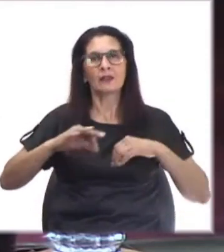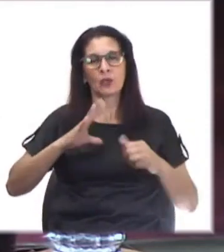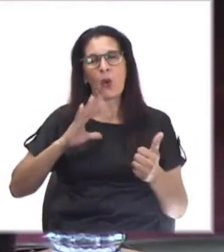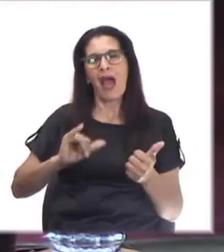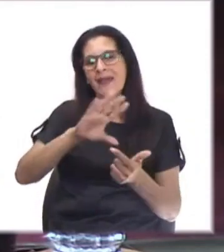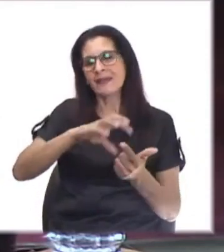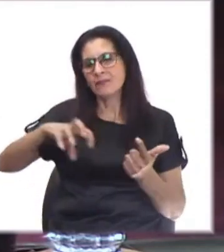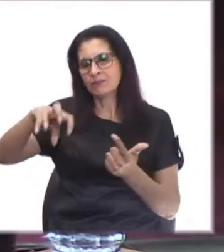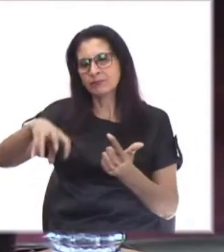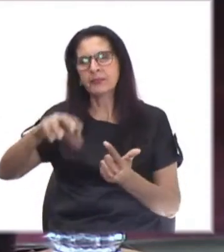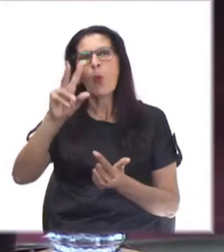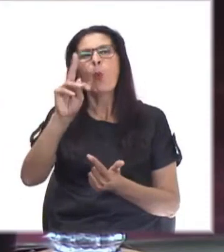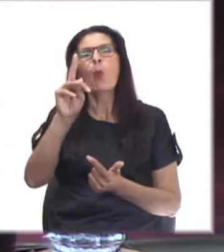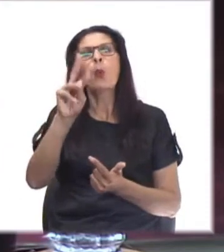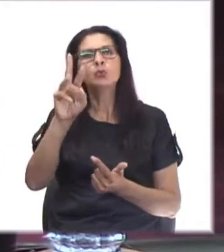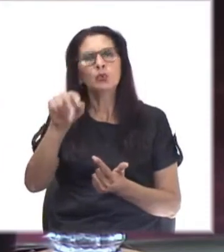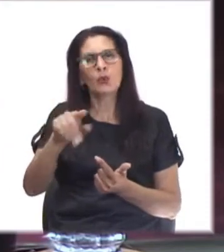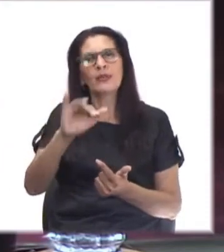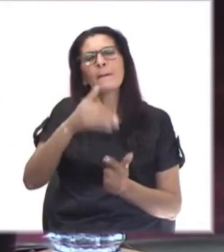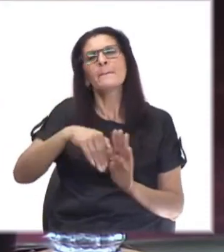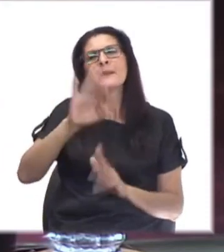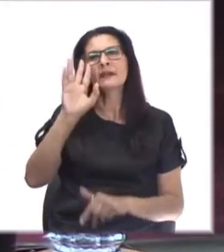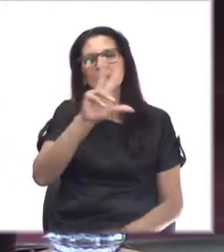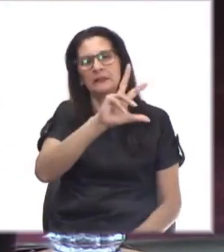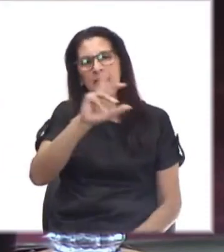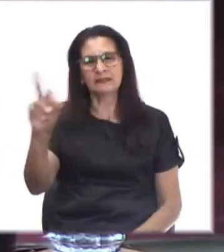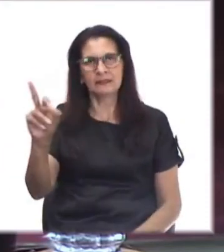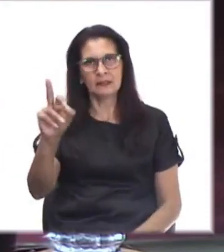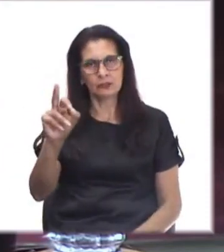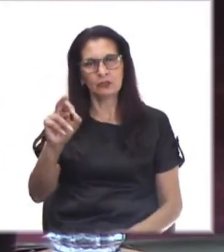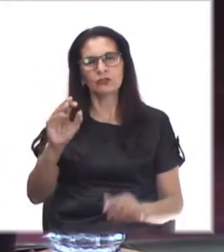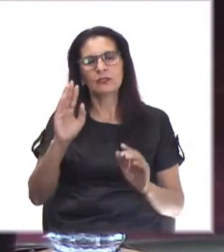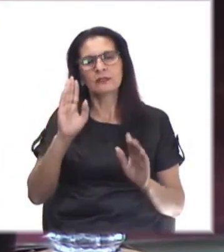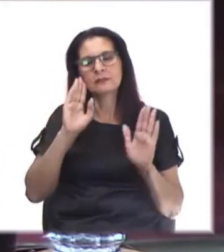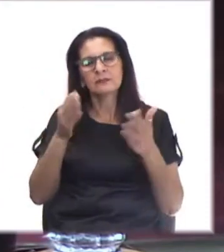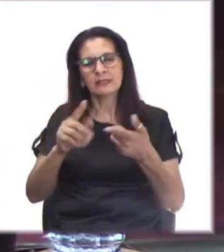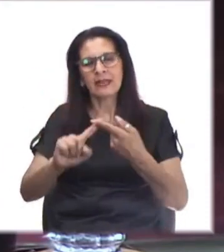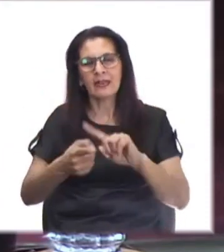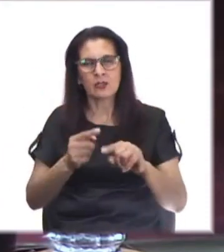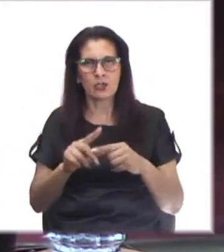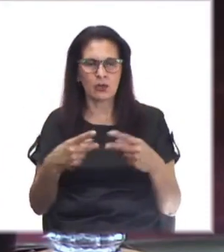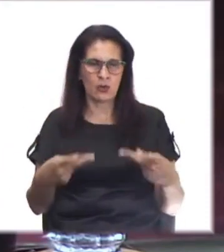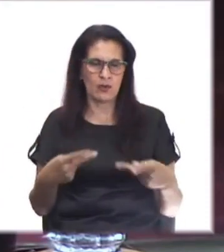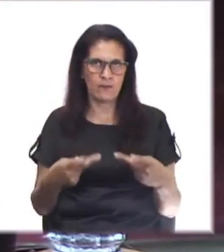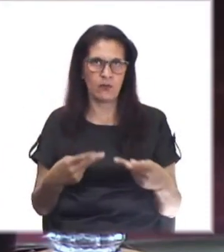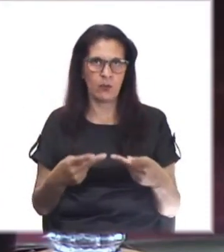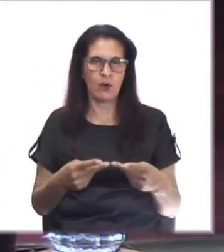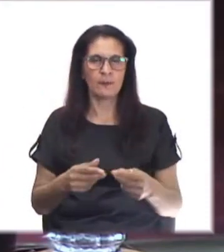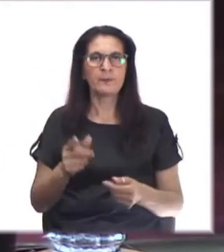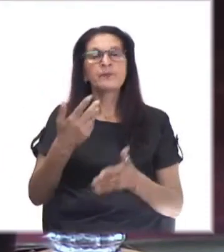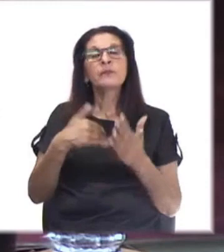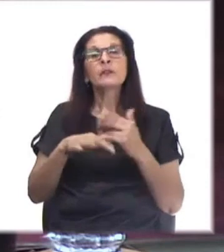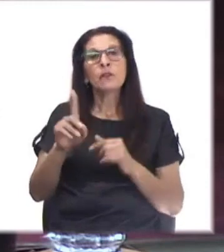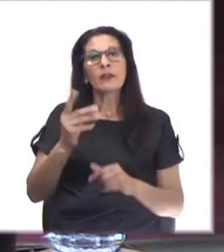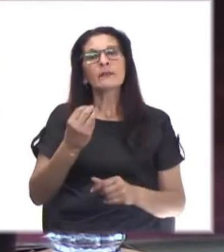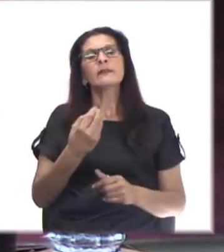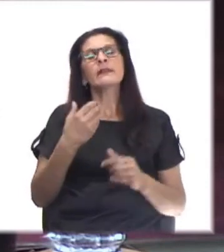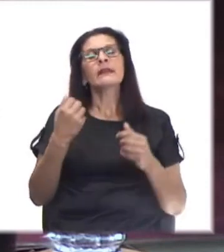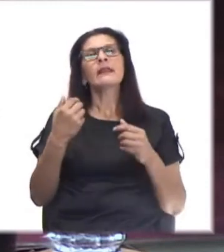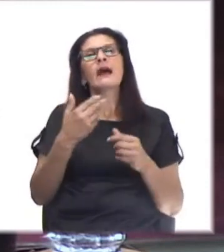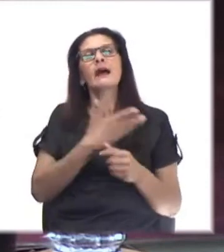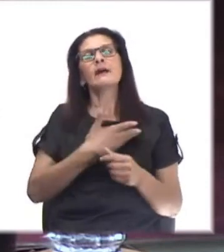hay más de 300 niños del barrio vinculados con el fútbol. Vázquez fue también presidente de la Liga Universitaria de